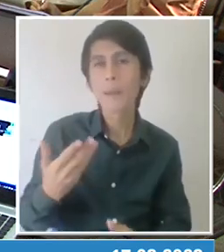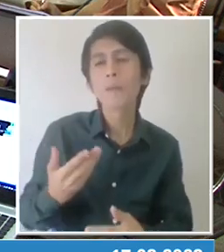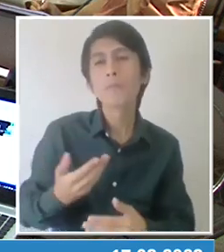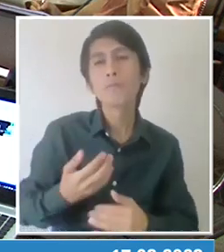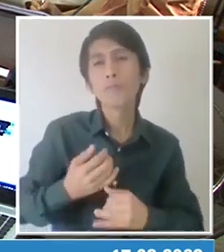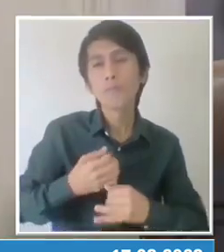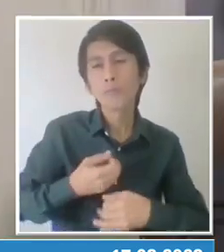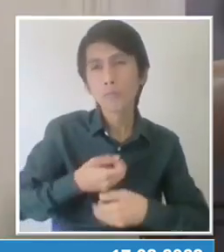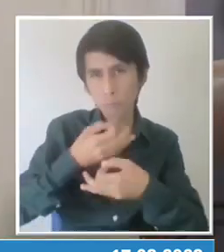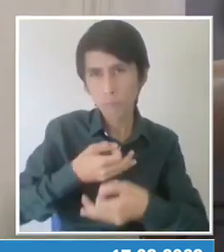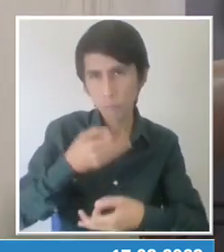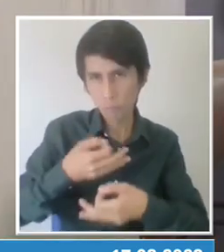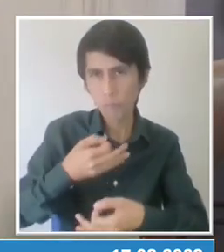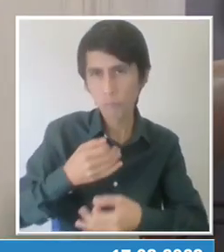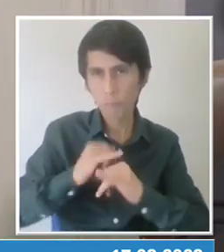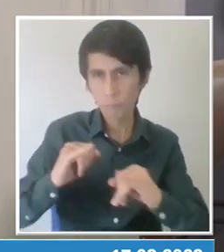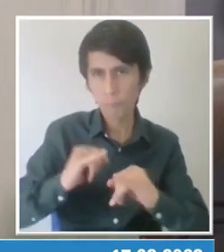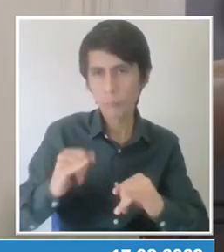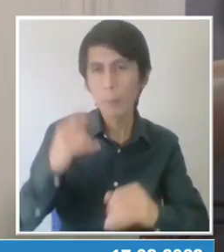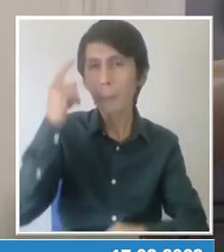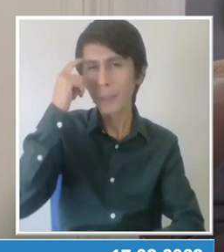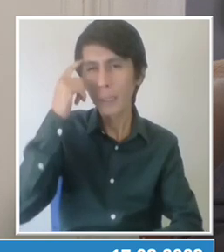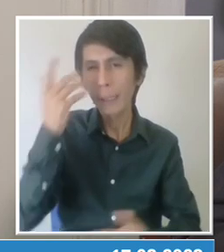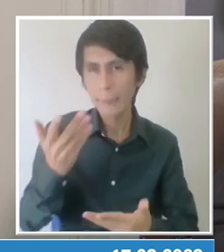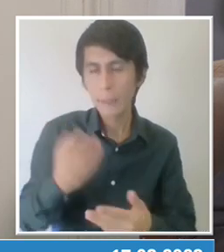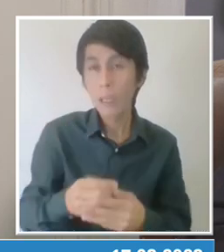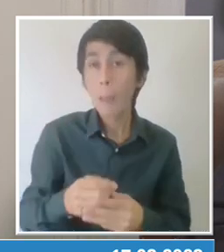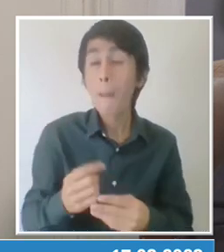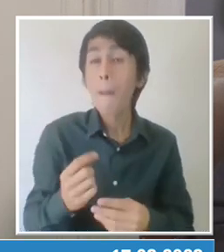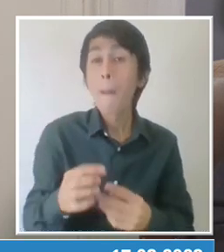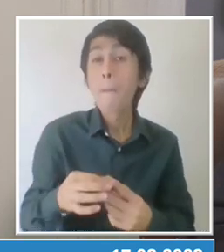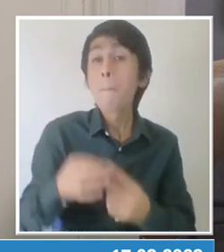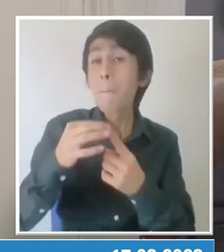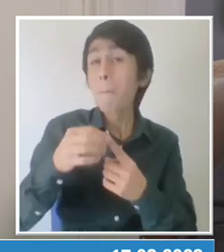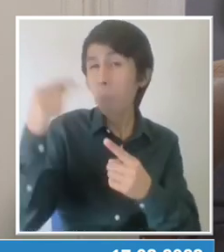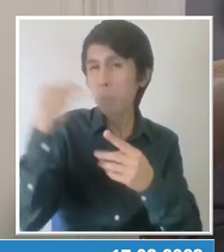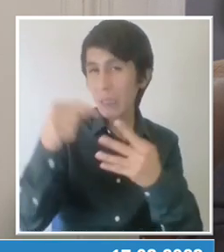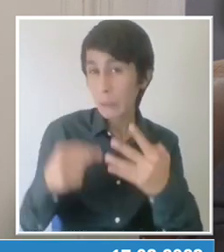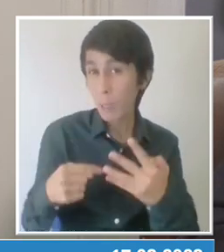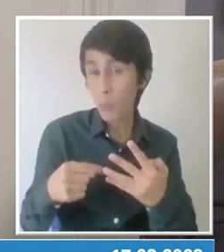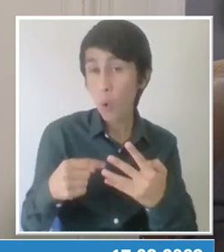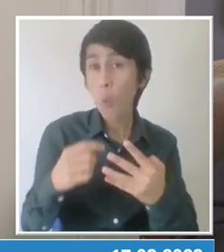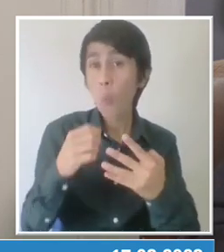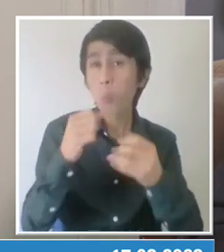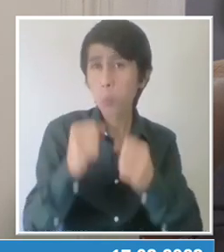si los principios podrían quedar con el carácter de valores en un preámbulo.